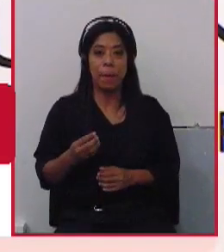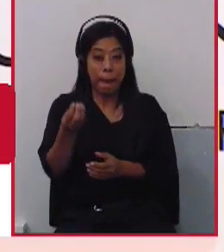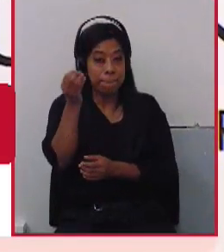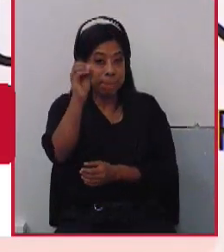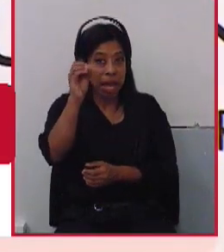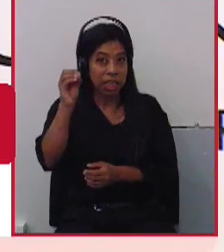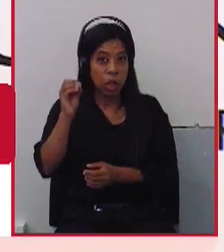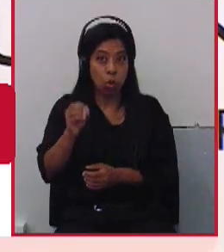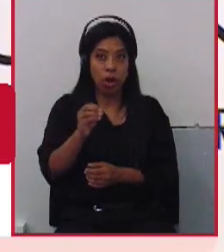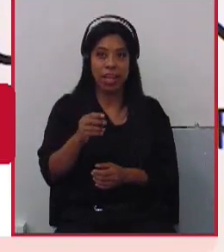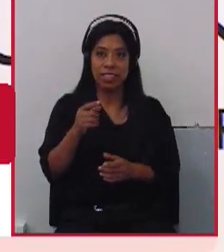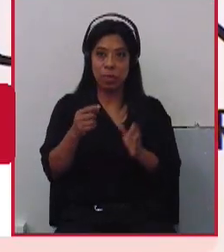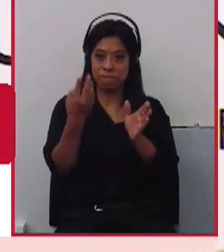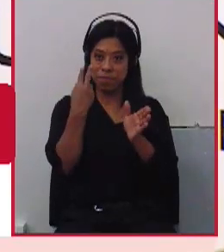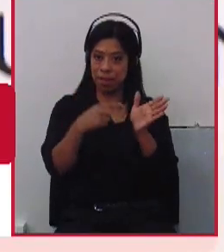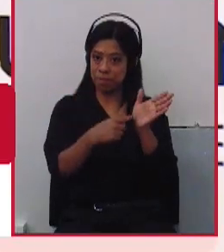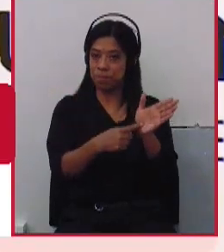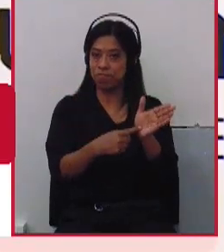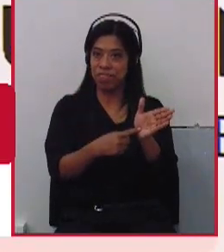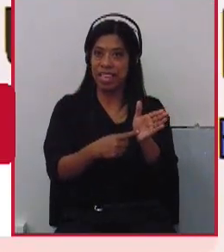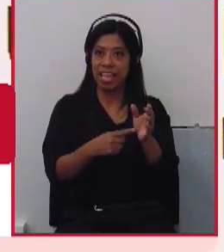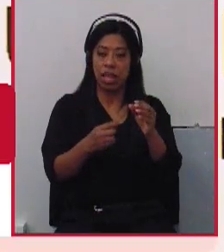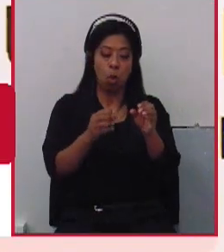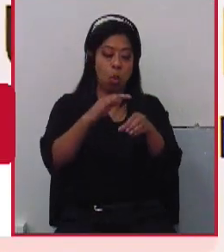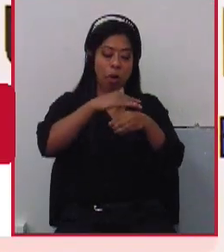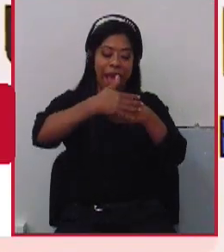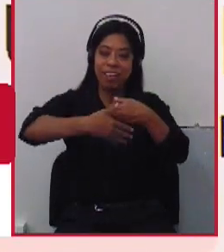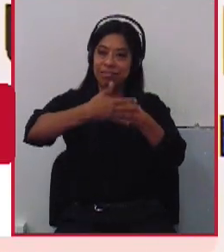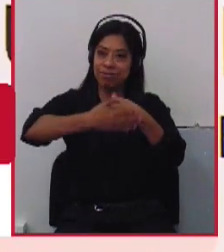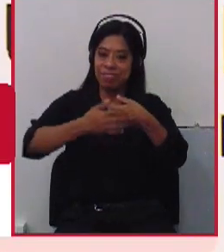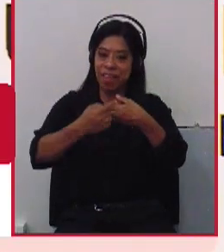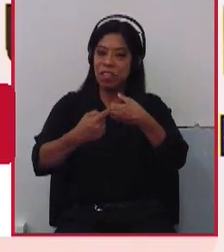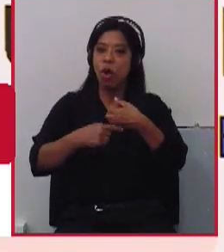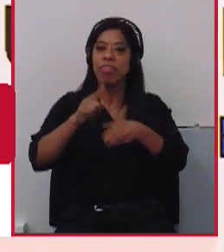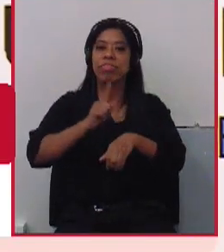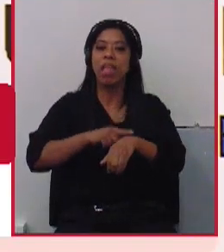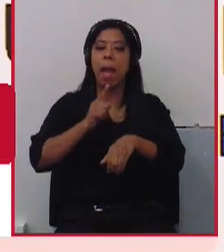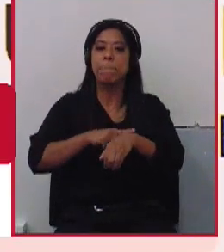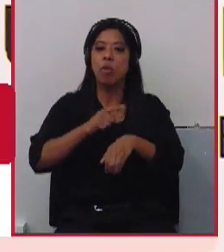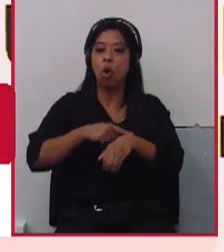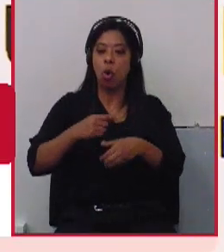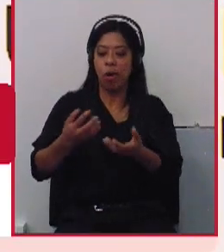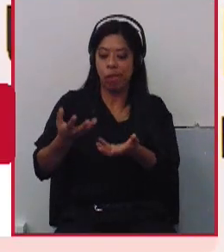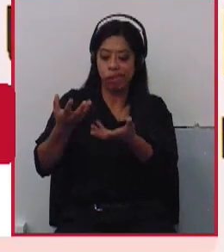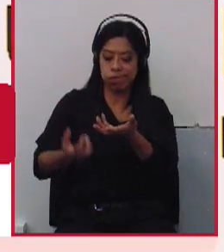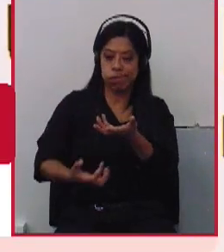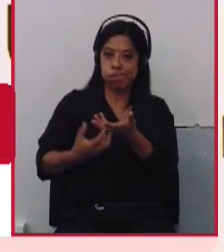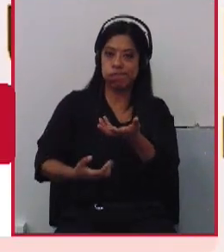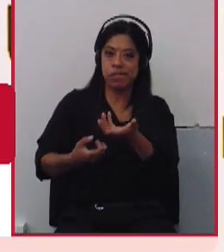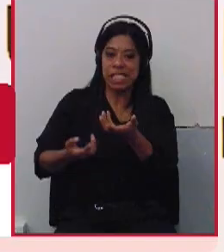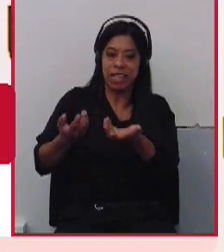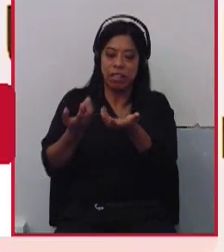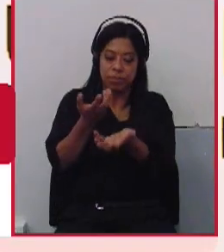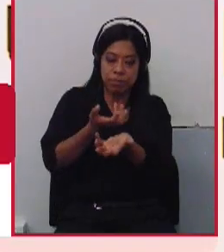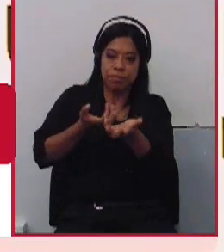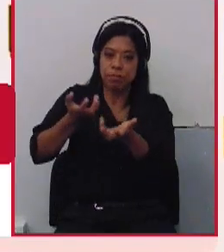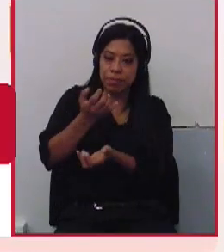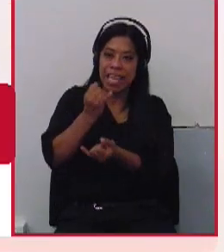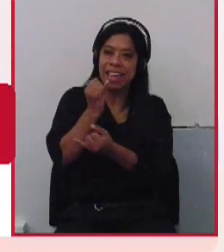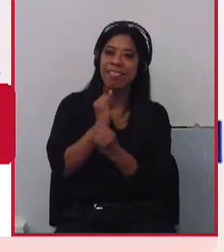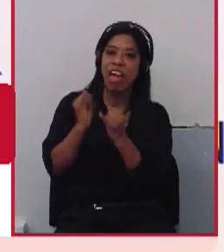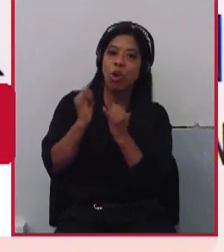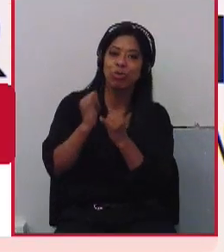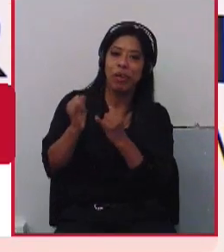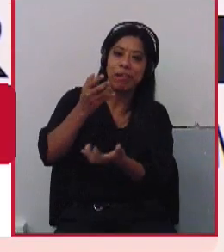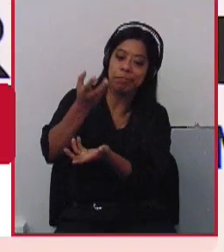partícula que solamente tiene una área expuesta, tengo que darle tiempo para que el colector interactúe y pueda